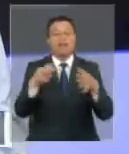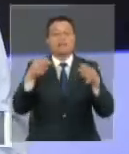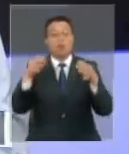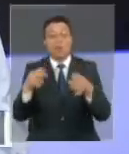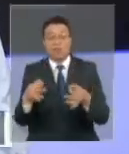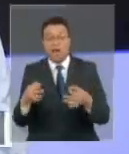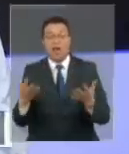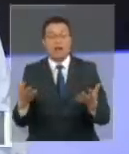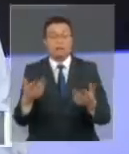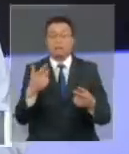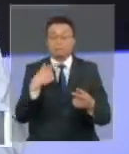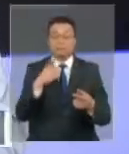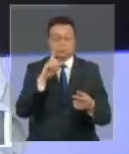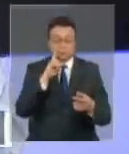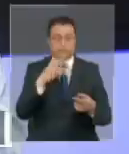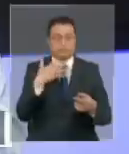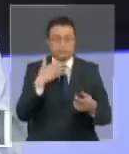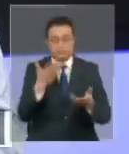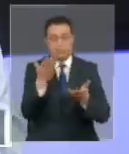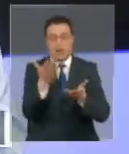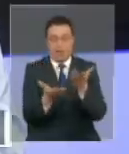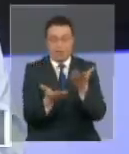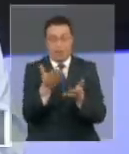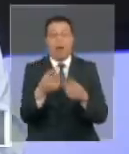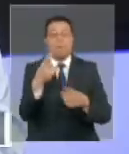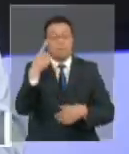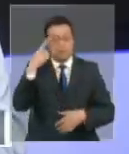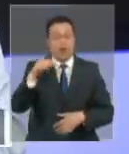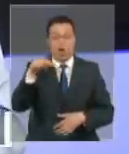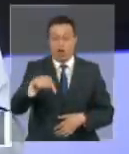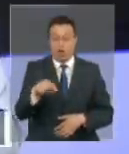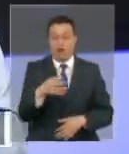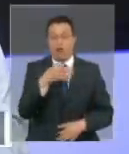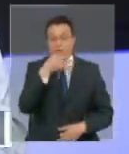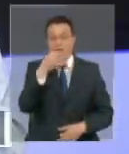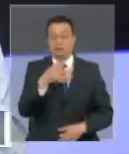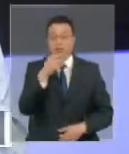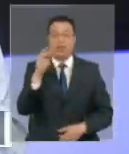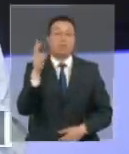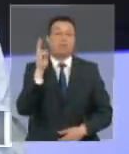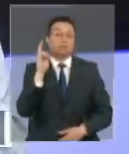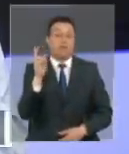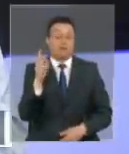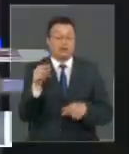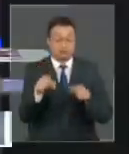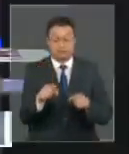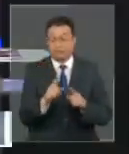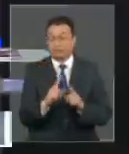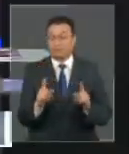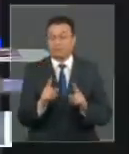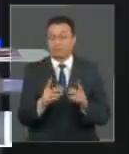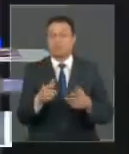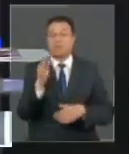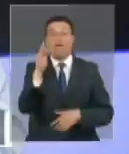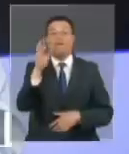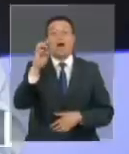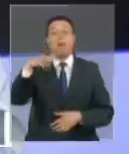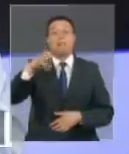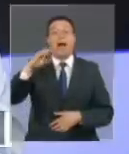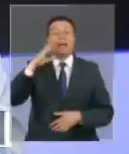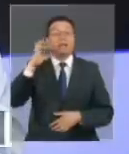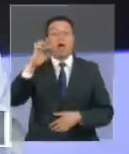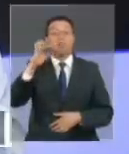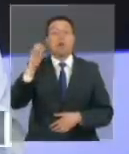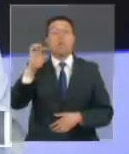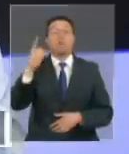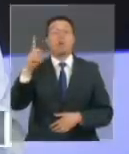seguridad, tendremos que evaluarlo. Pero hoy día venir a plantear una prohibición en alguna materia en particular... ¿Las farmacias populares, por ejemplo, también las prohibiría? No, es que